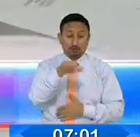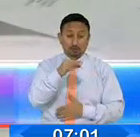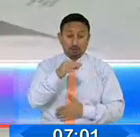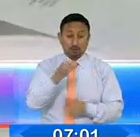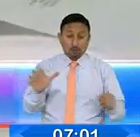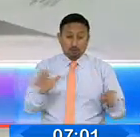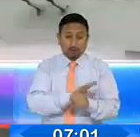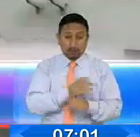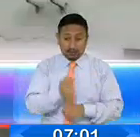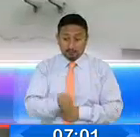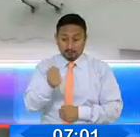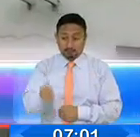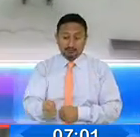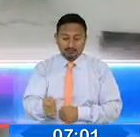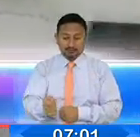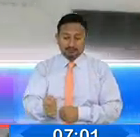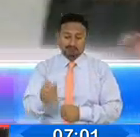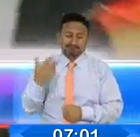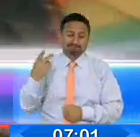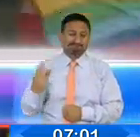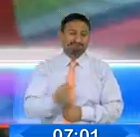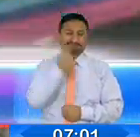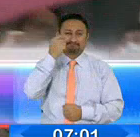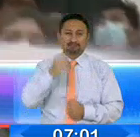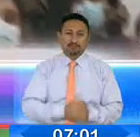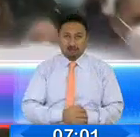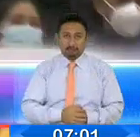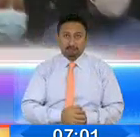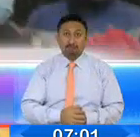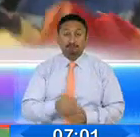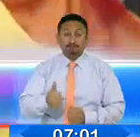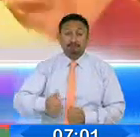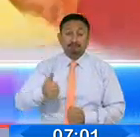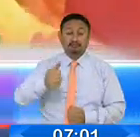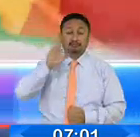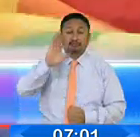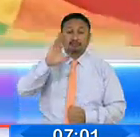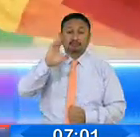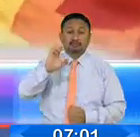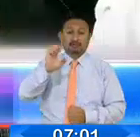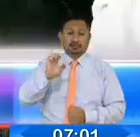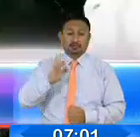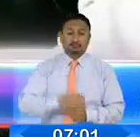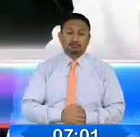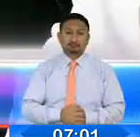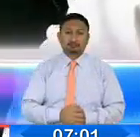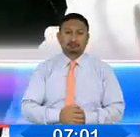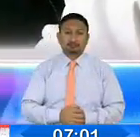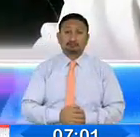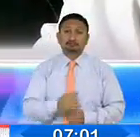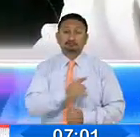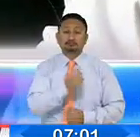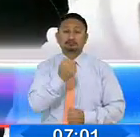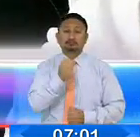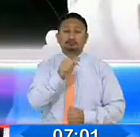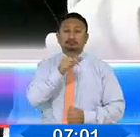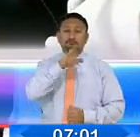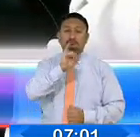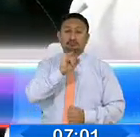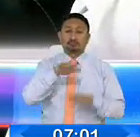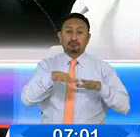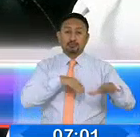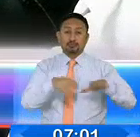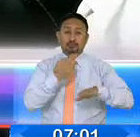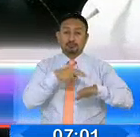cuando interpusieron el recurso subjetivo en el Tribunal Contencioso Electoral TCE. Marlon Santi, coordinador nacional